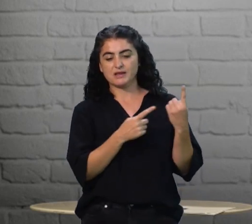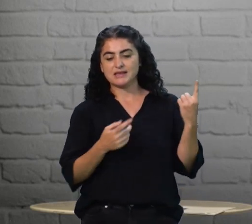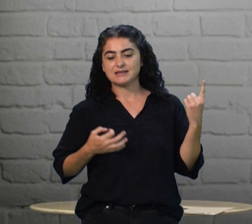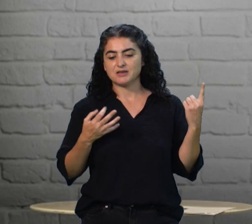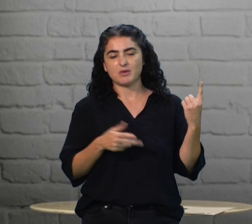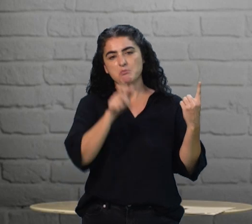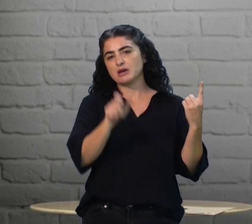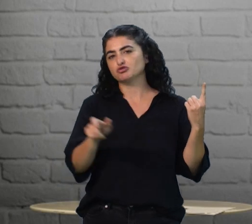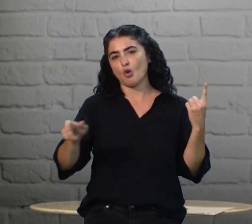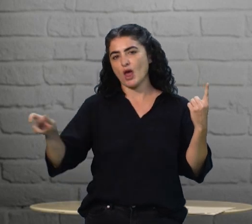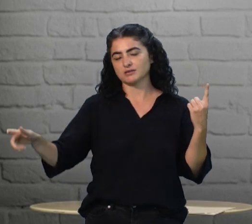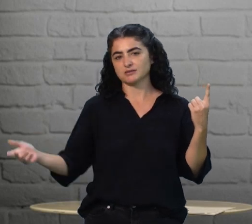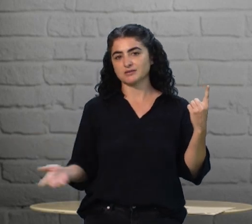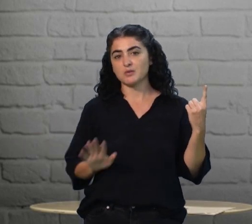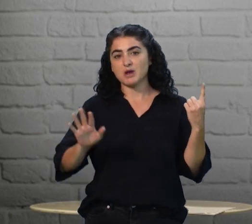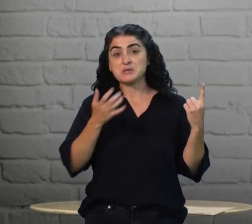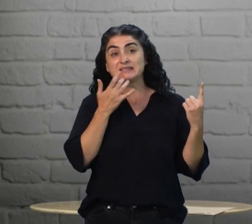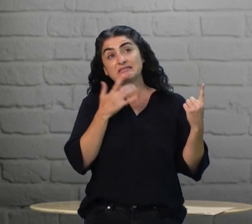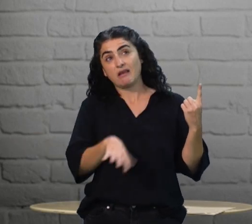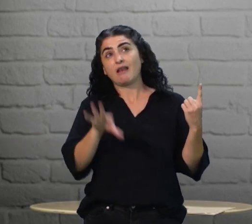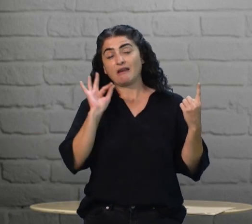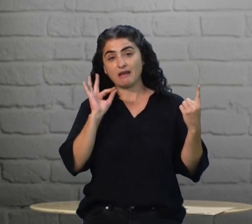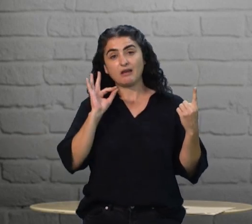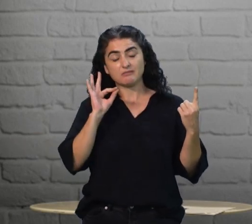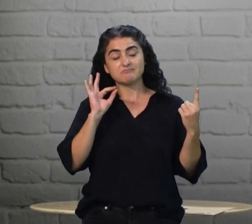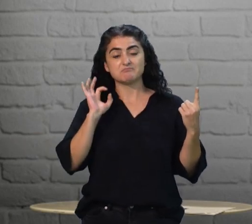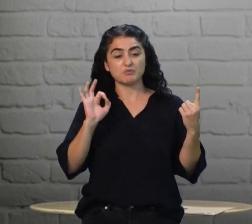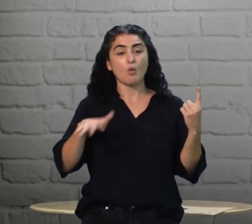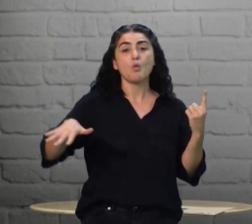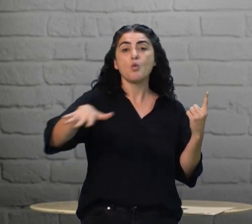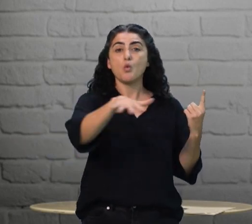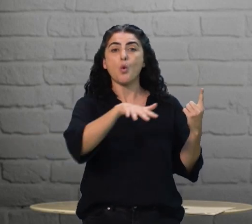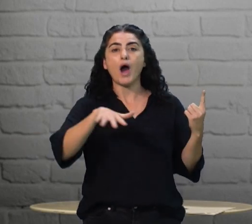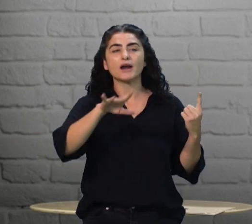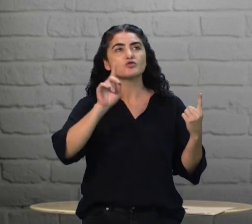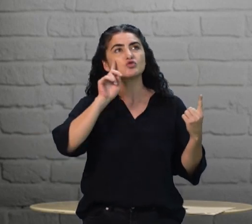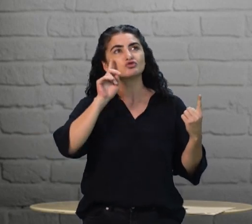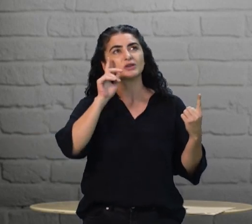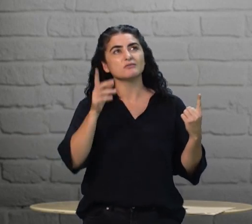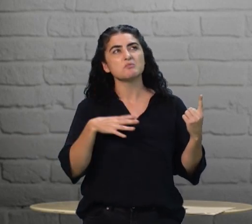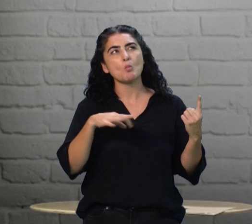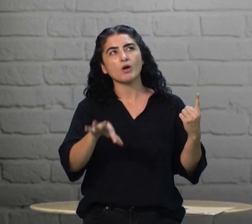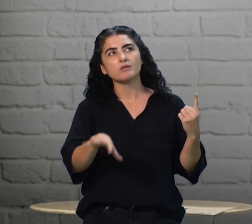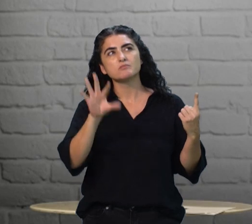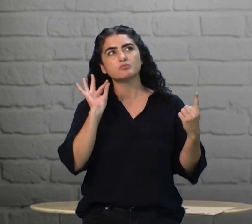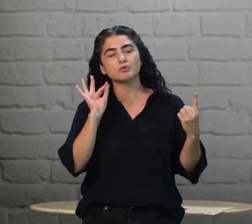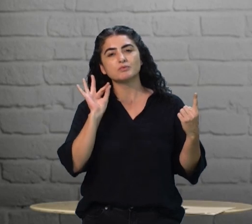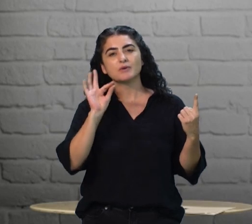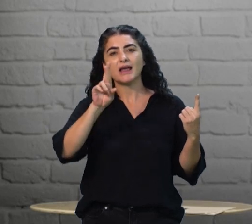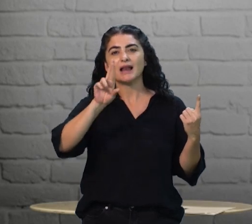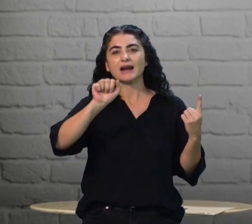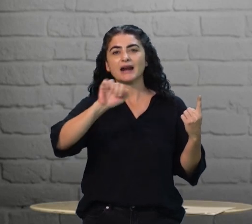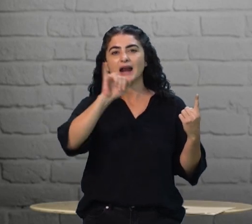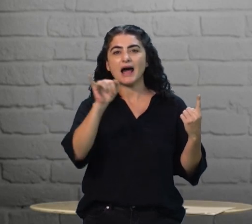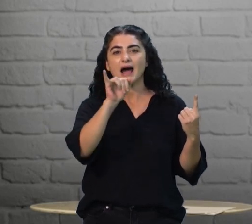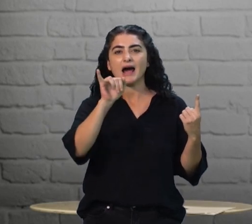personas Pero si tengo que elegir un lugar no sé a lo mejor elijo el rajo